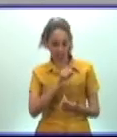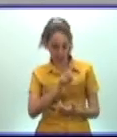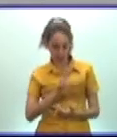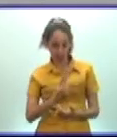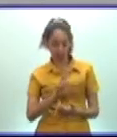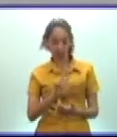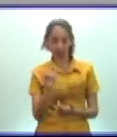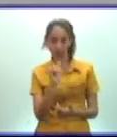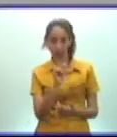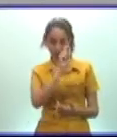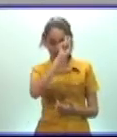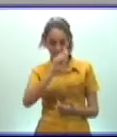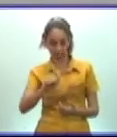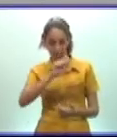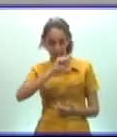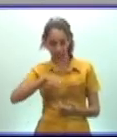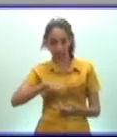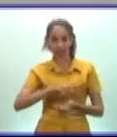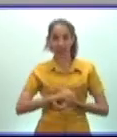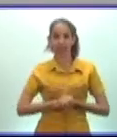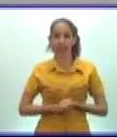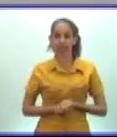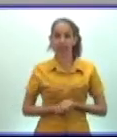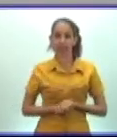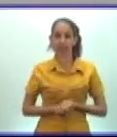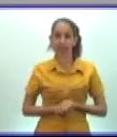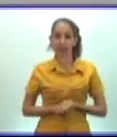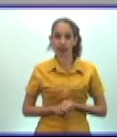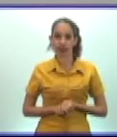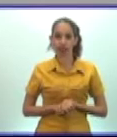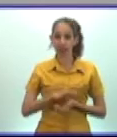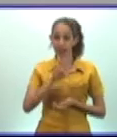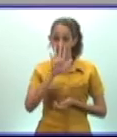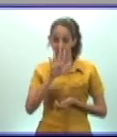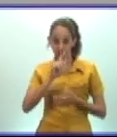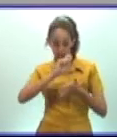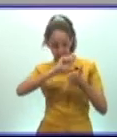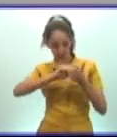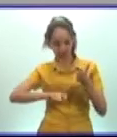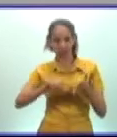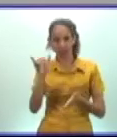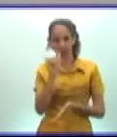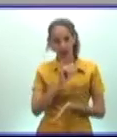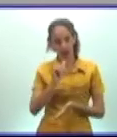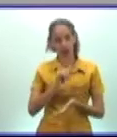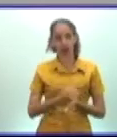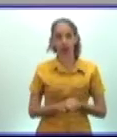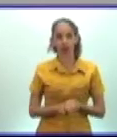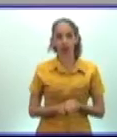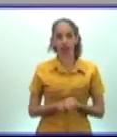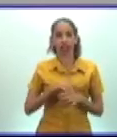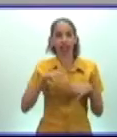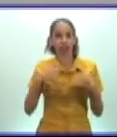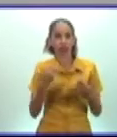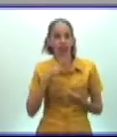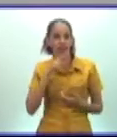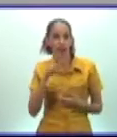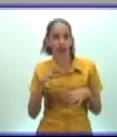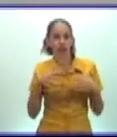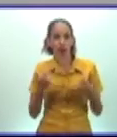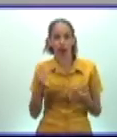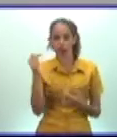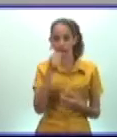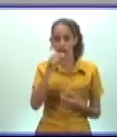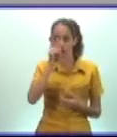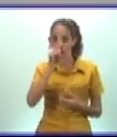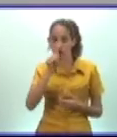y simplificar el 5. Resulta entonces menos 1/2 a la 3